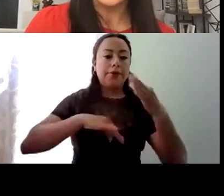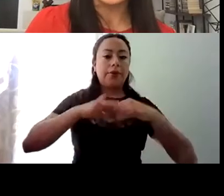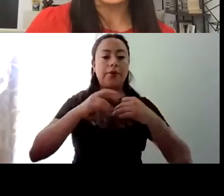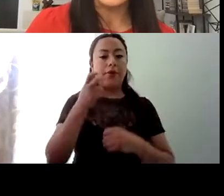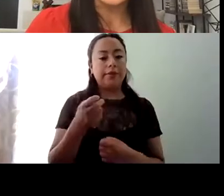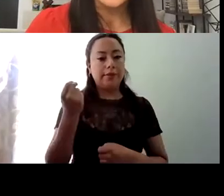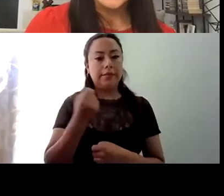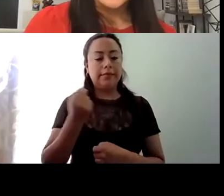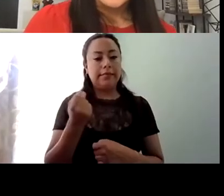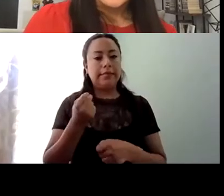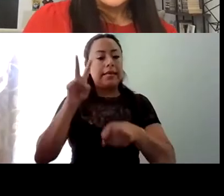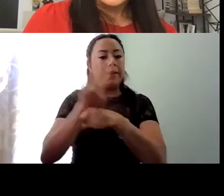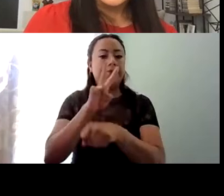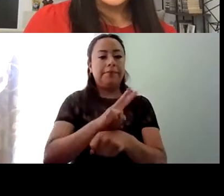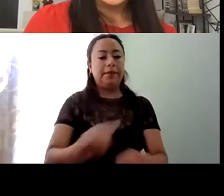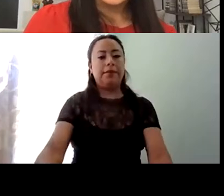queden garantizados.